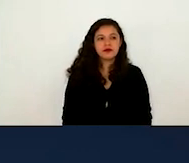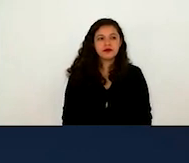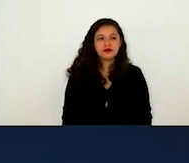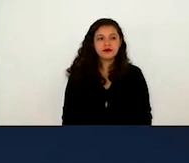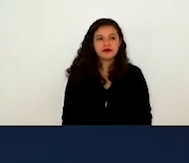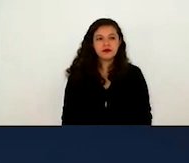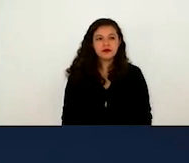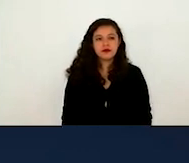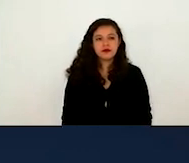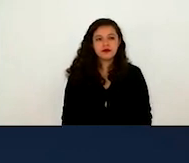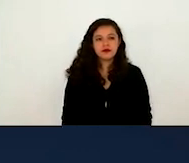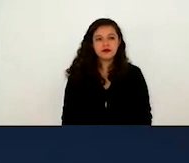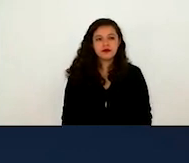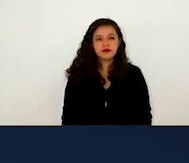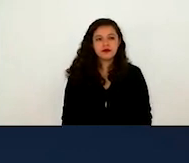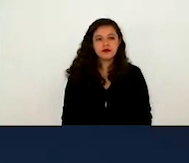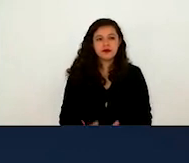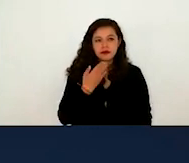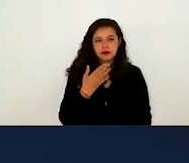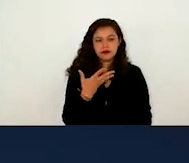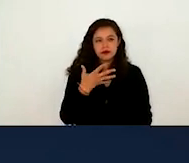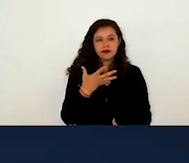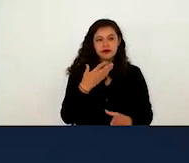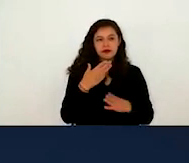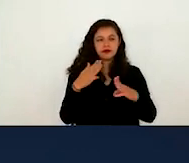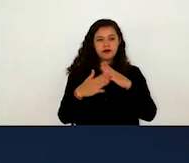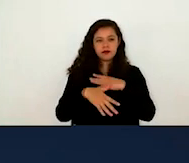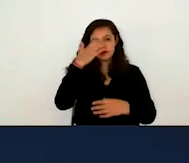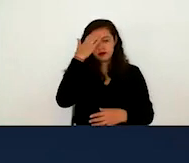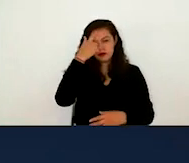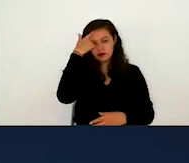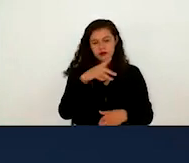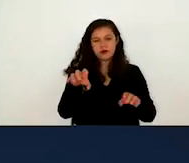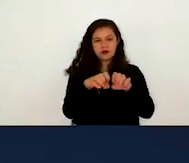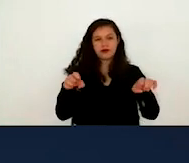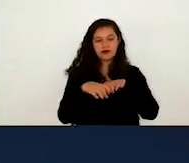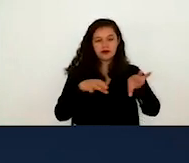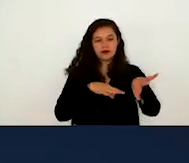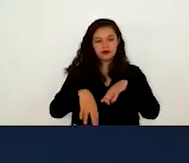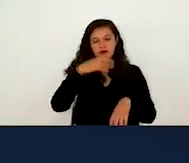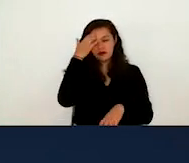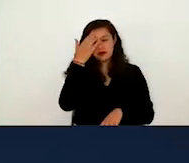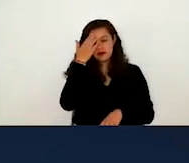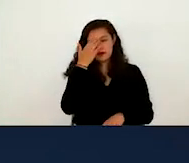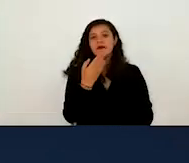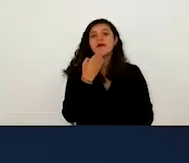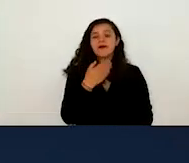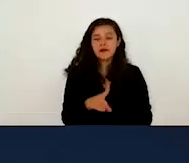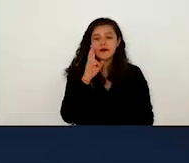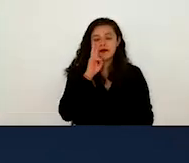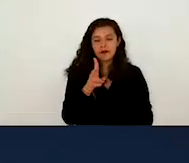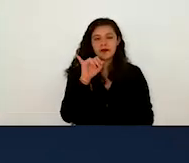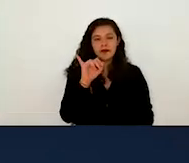muy bien realiza me diste a conocer las herramientas que me permitan reforzar el trabajo de mi equipo de trabajo muy bien lo vamos a ver definitivamente